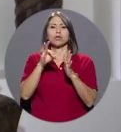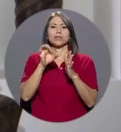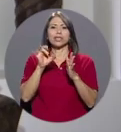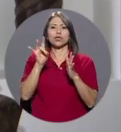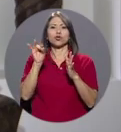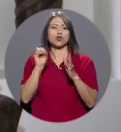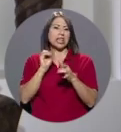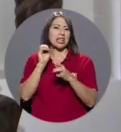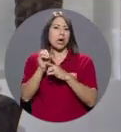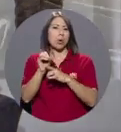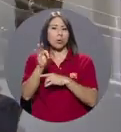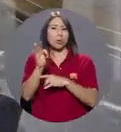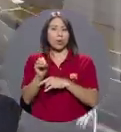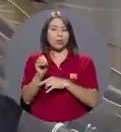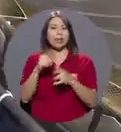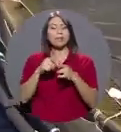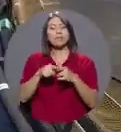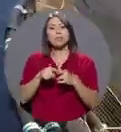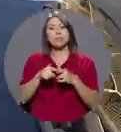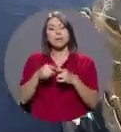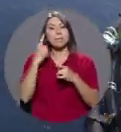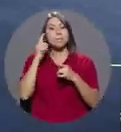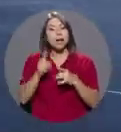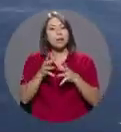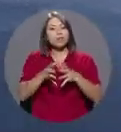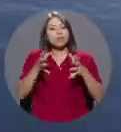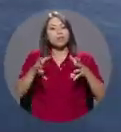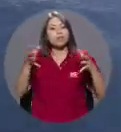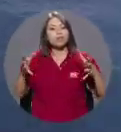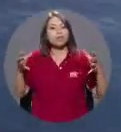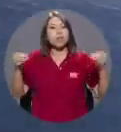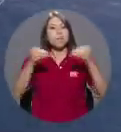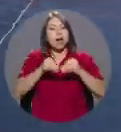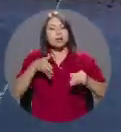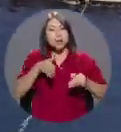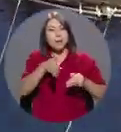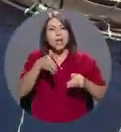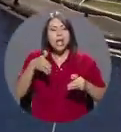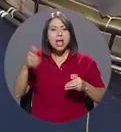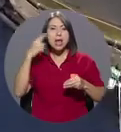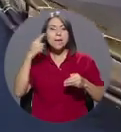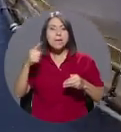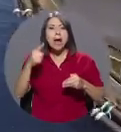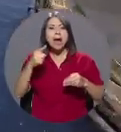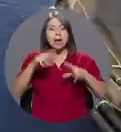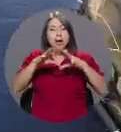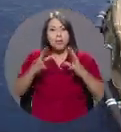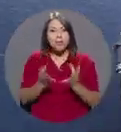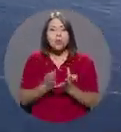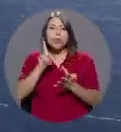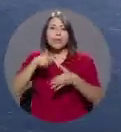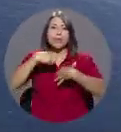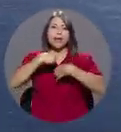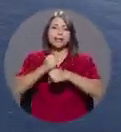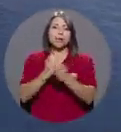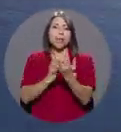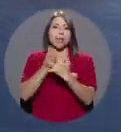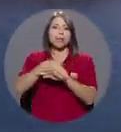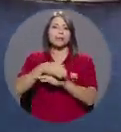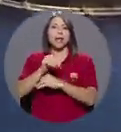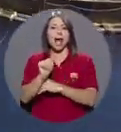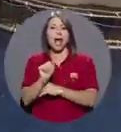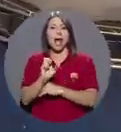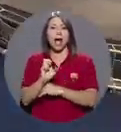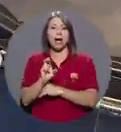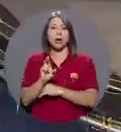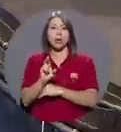años 80, 90. Entonces, para incrementar la producción de pescado para el mundo, hay que ser por la acuicultura.